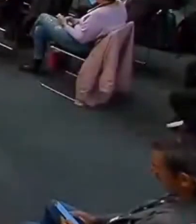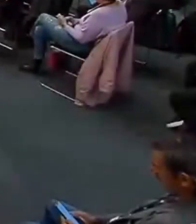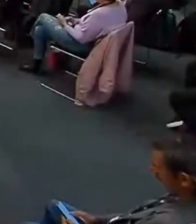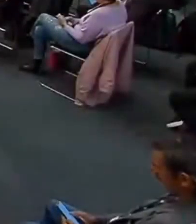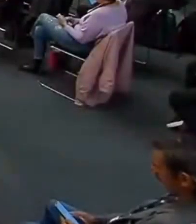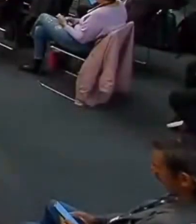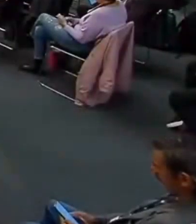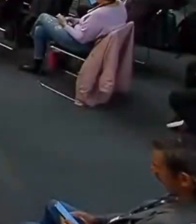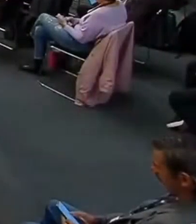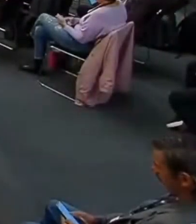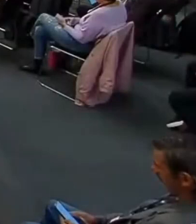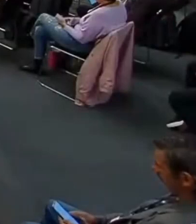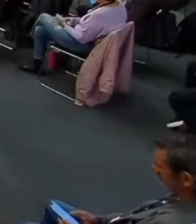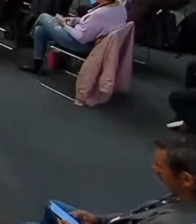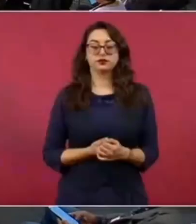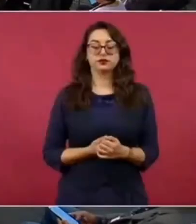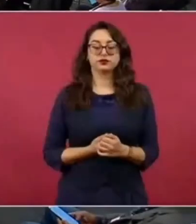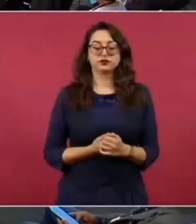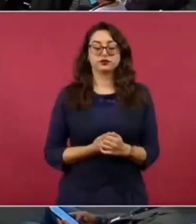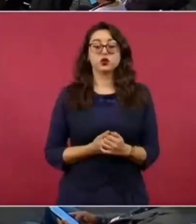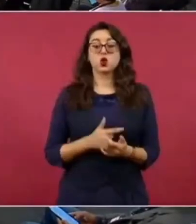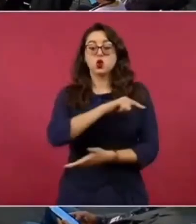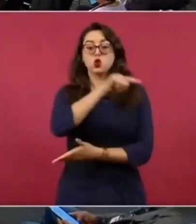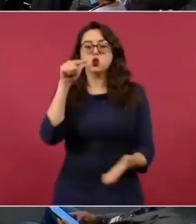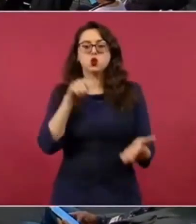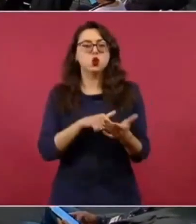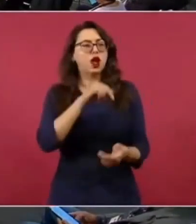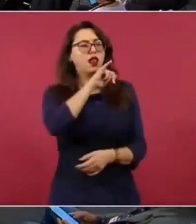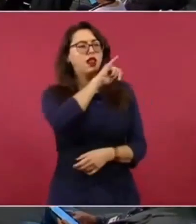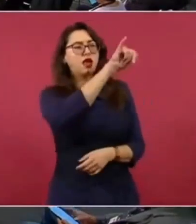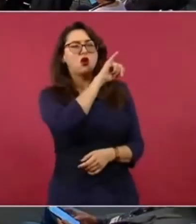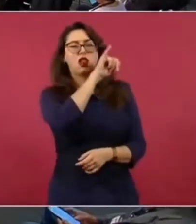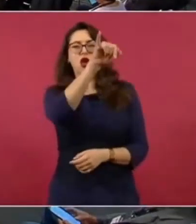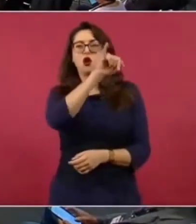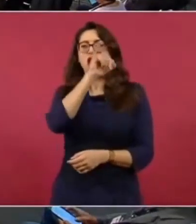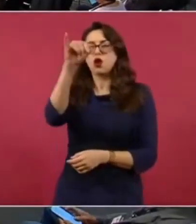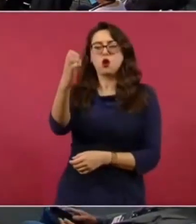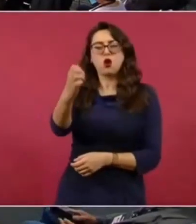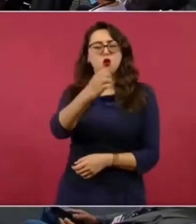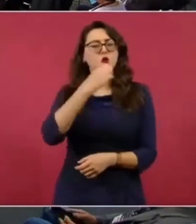las sociedades de madres y de padres de familia.